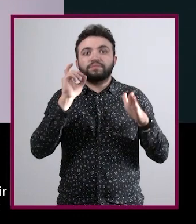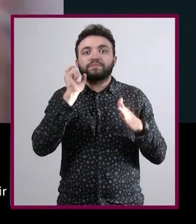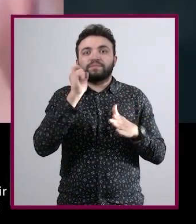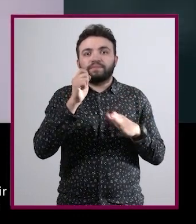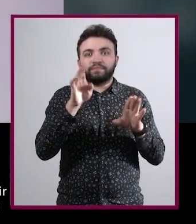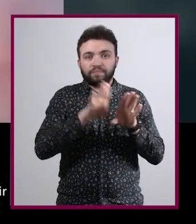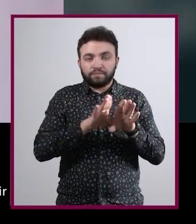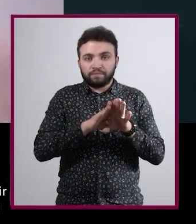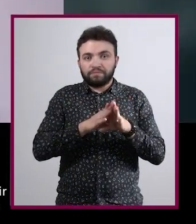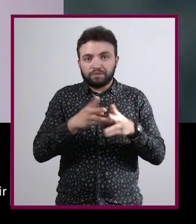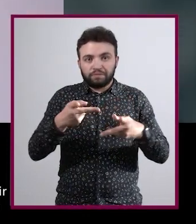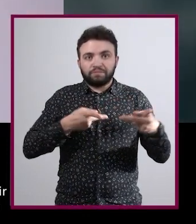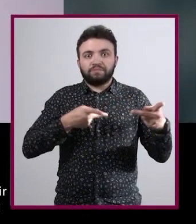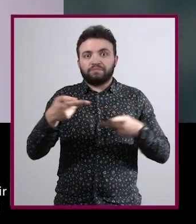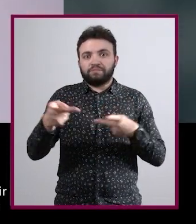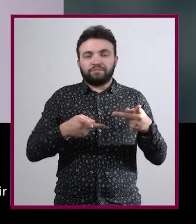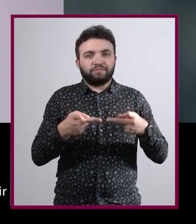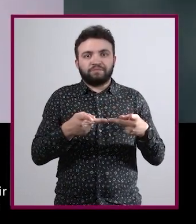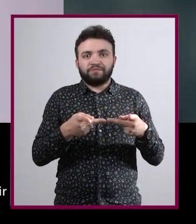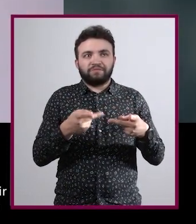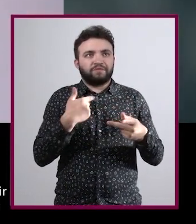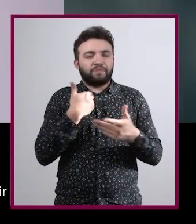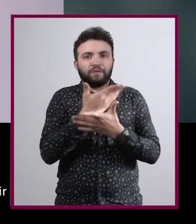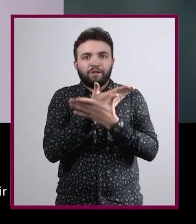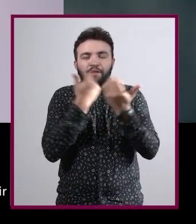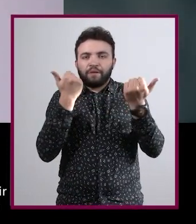procesos inesperados para todas las partes.